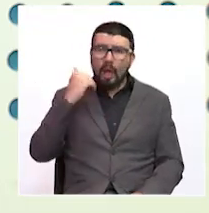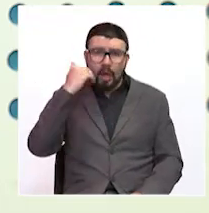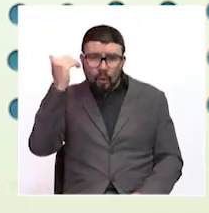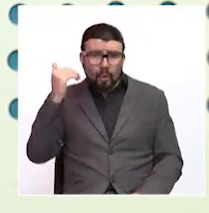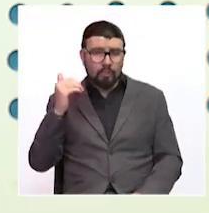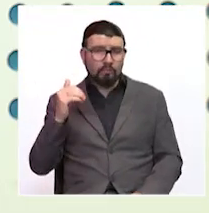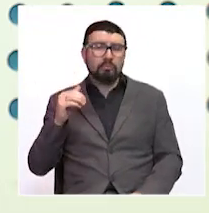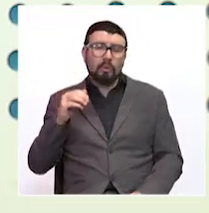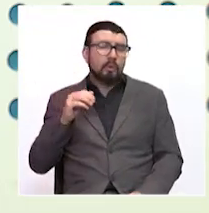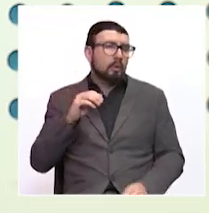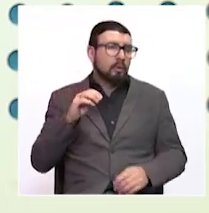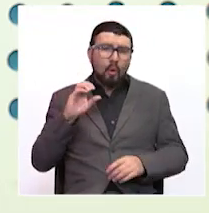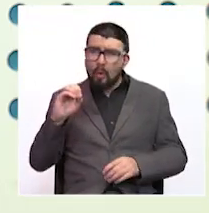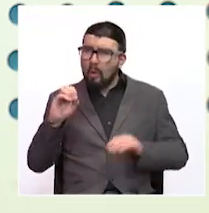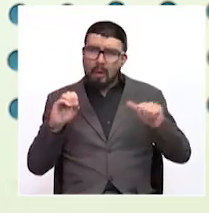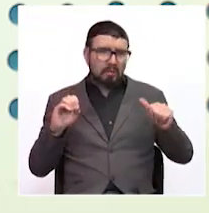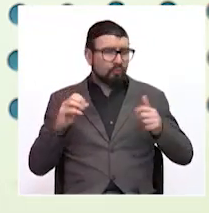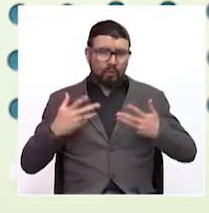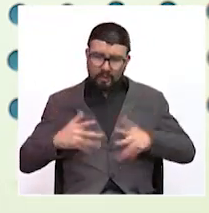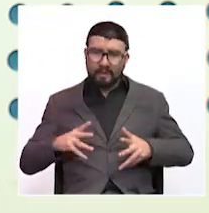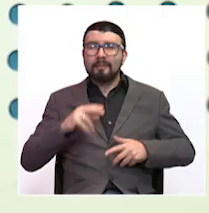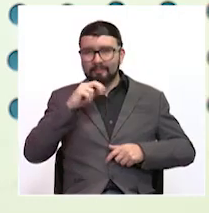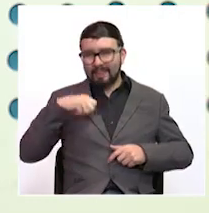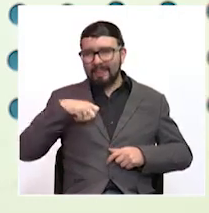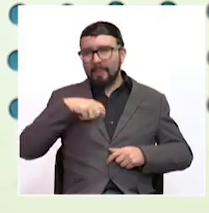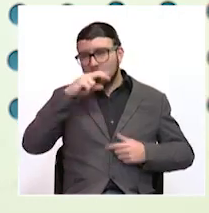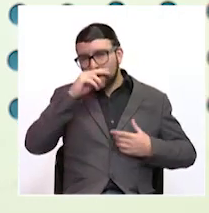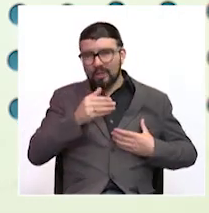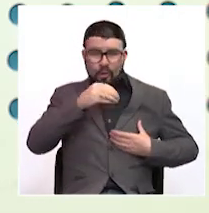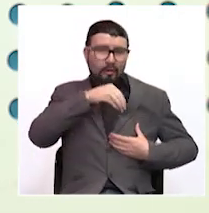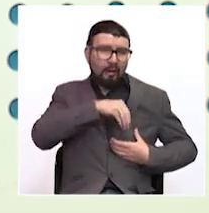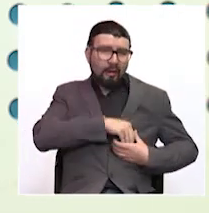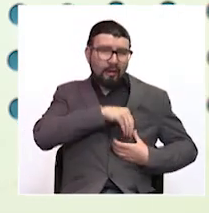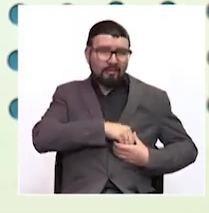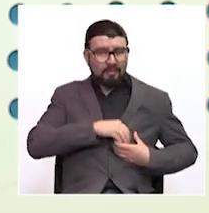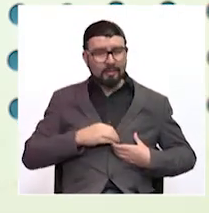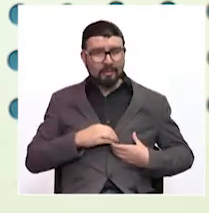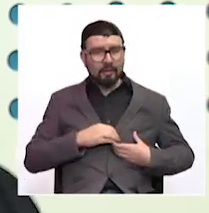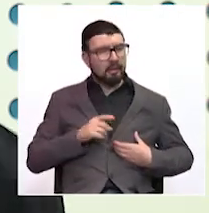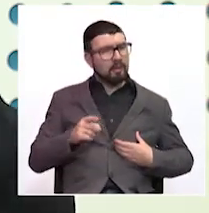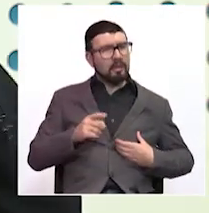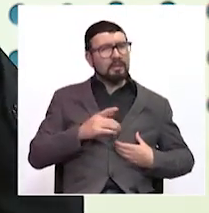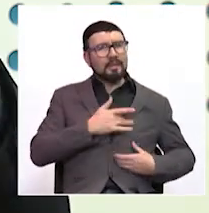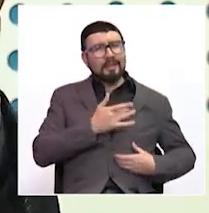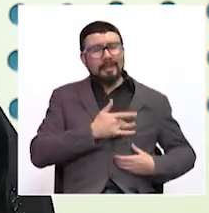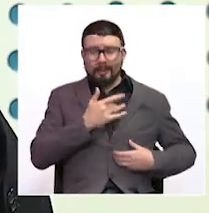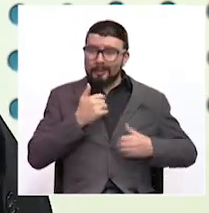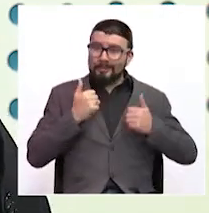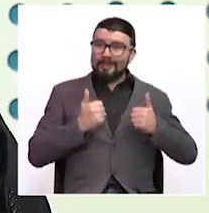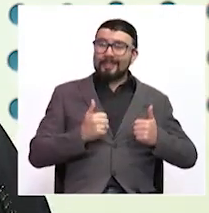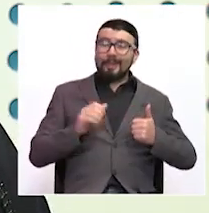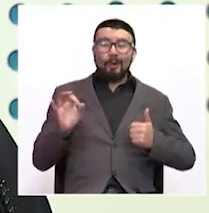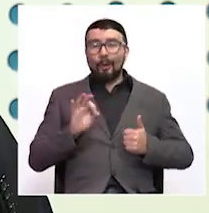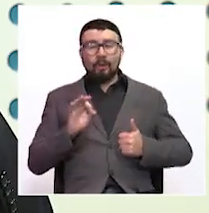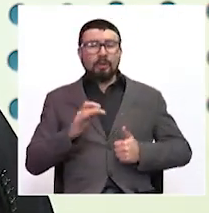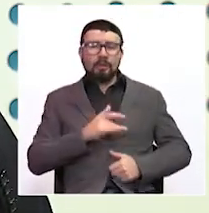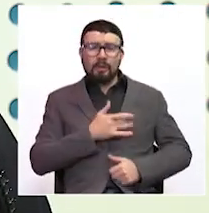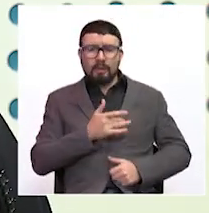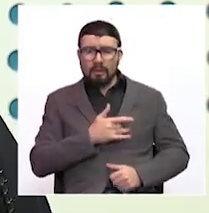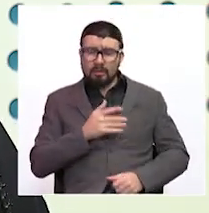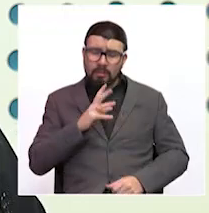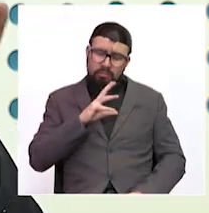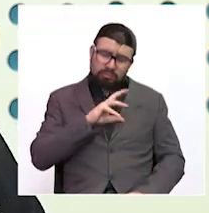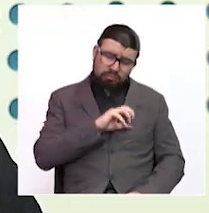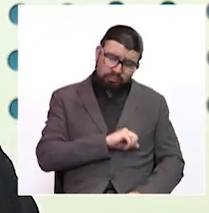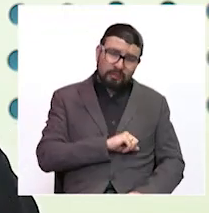y eso se manifiesta habitualmente cuando nos sentimos mal o en su polo contrario cuando estamos